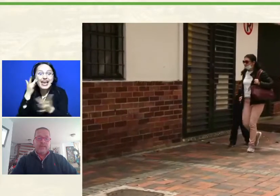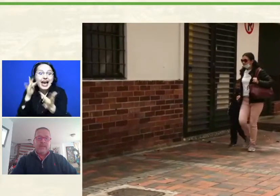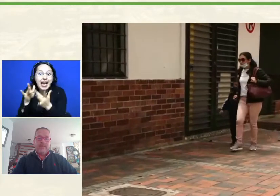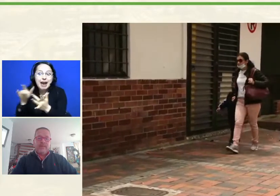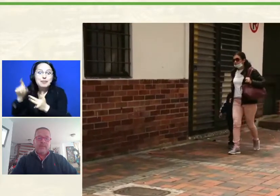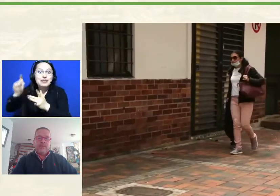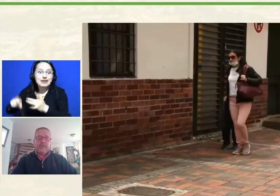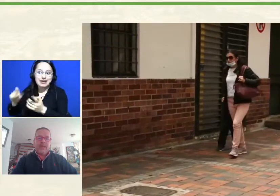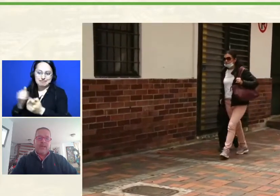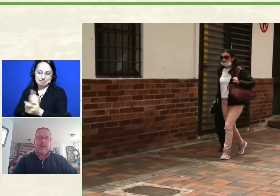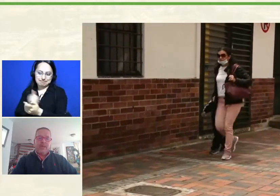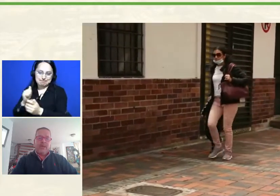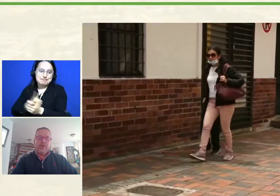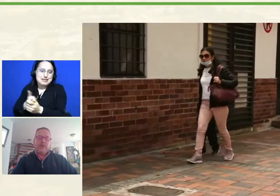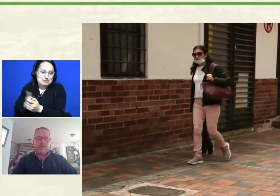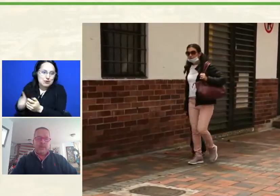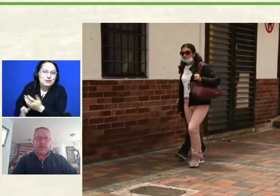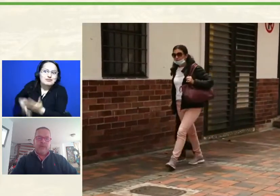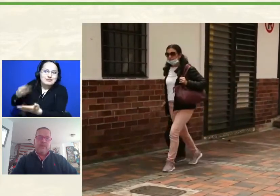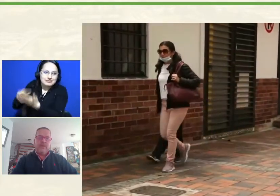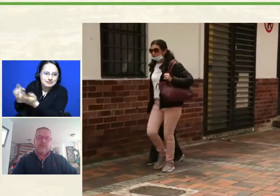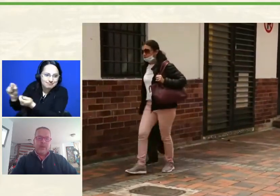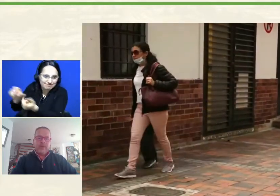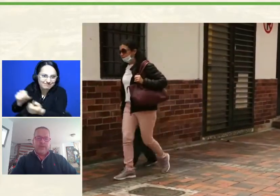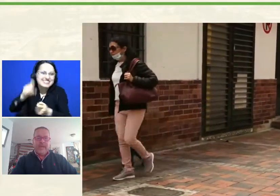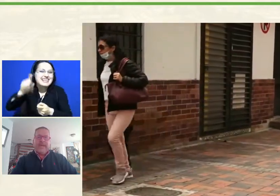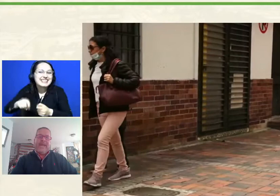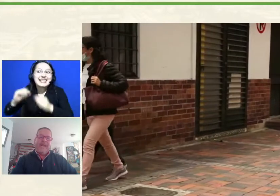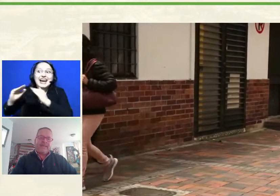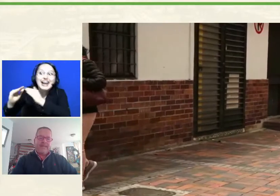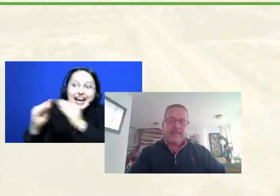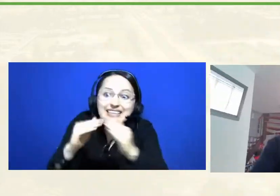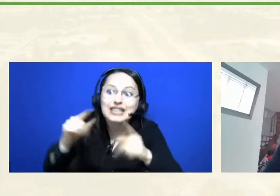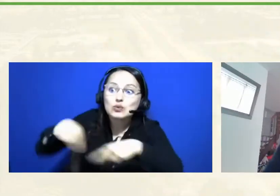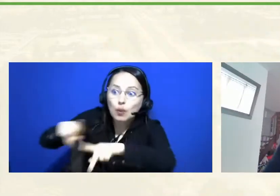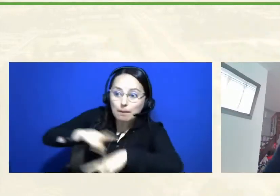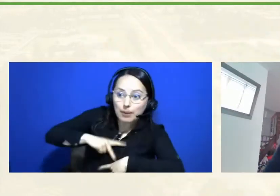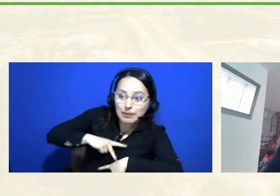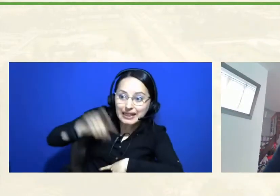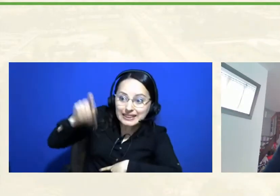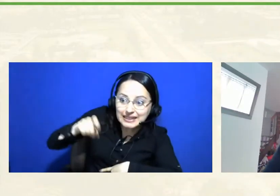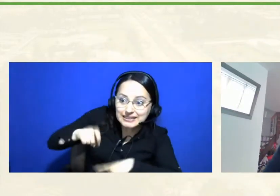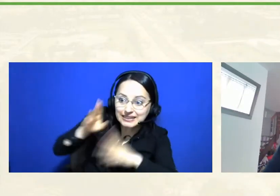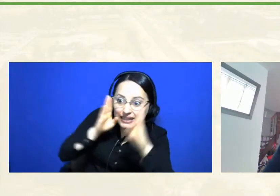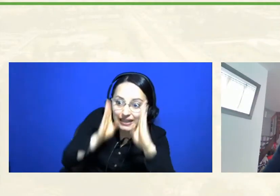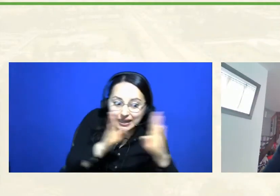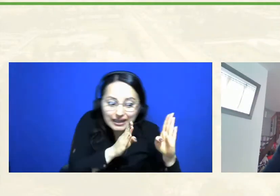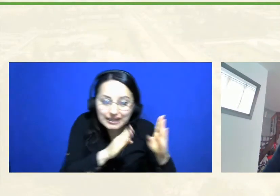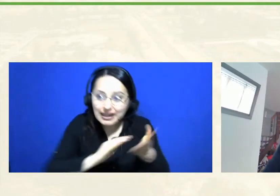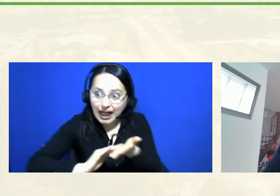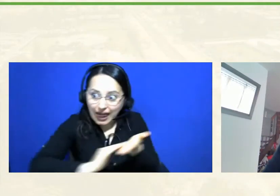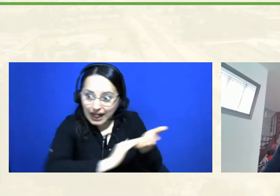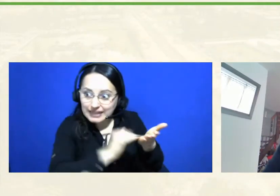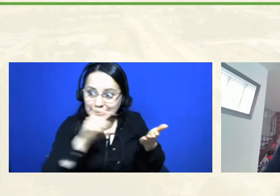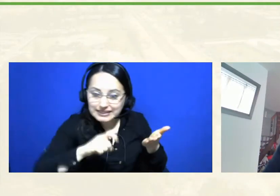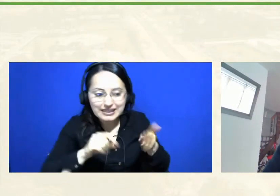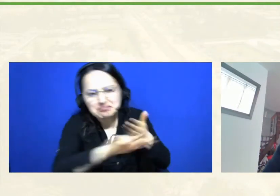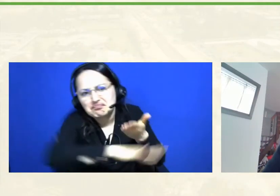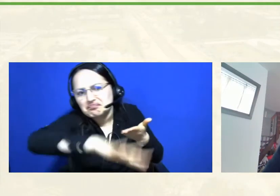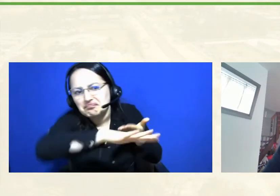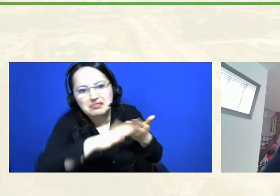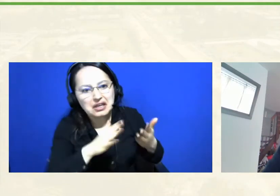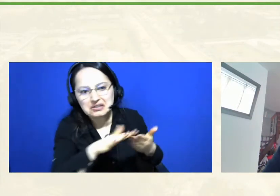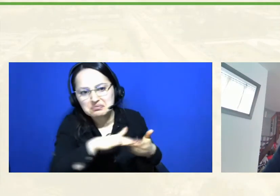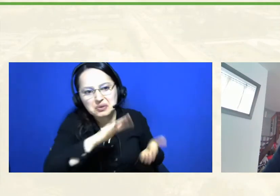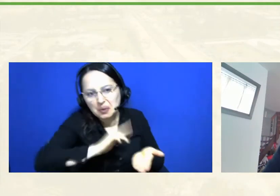cofinanciación, necesitamos estar hablando con los propietarios de los predios que necesitan atender una necesidad en el territorio, como